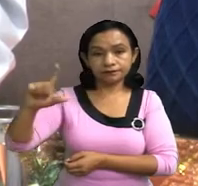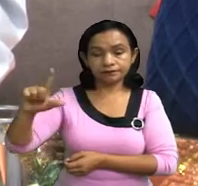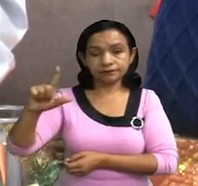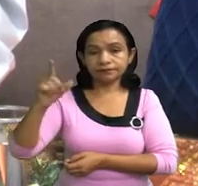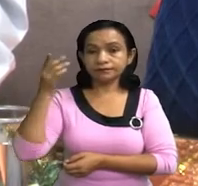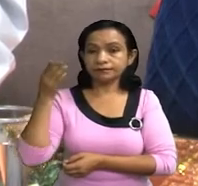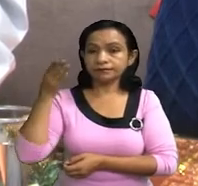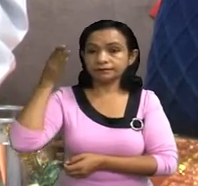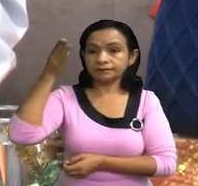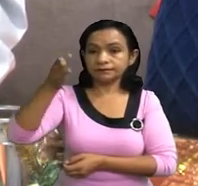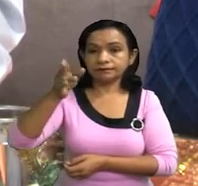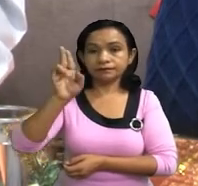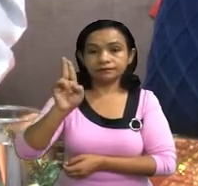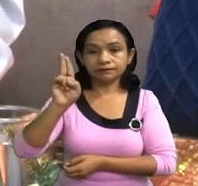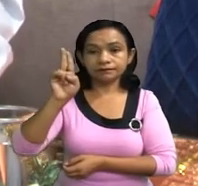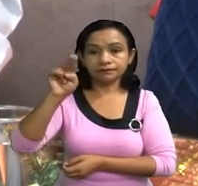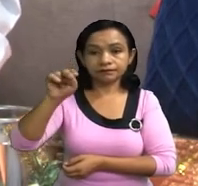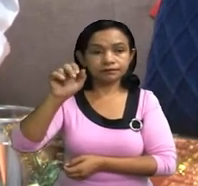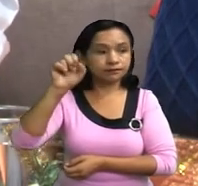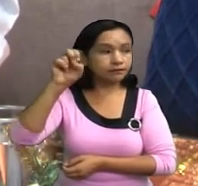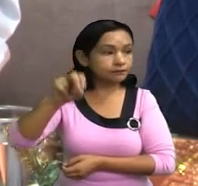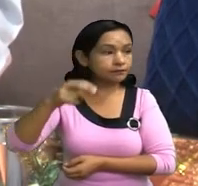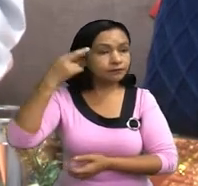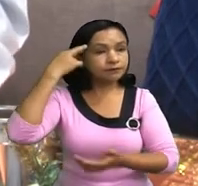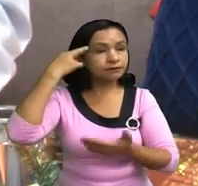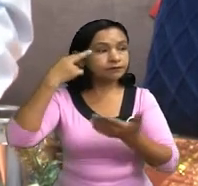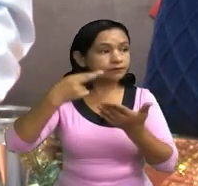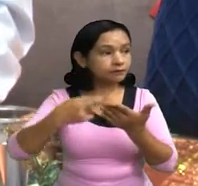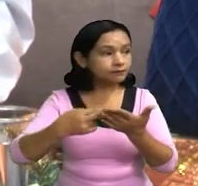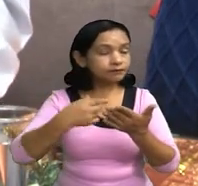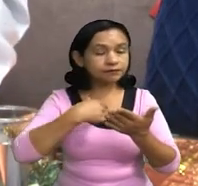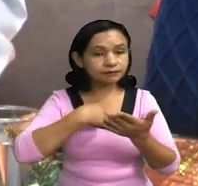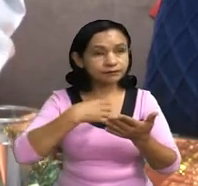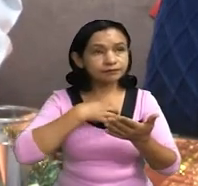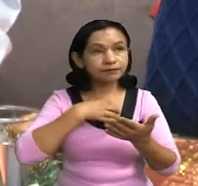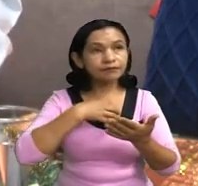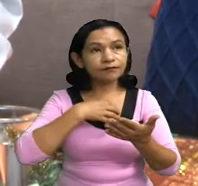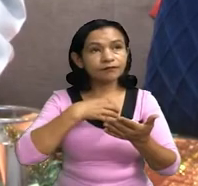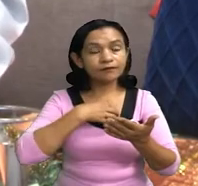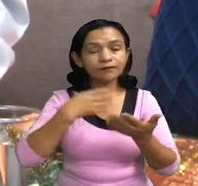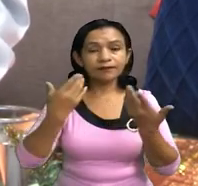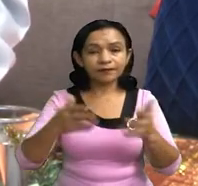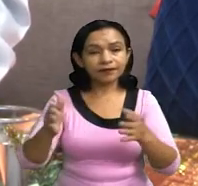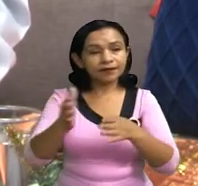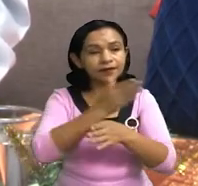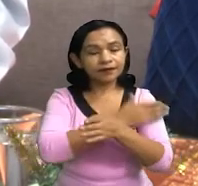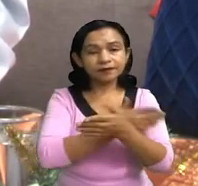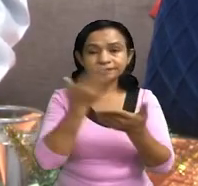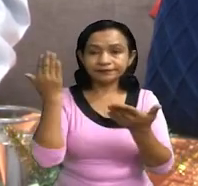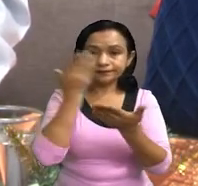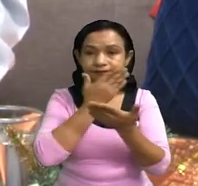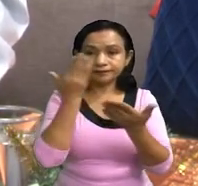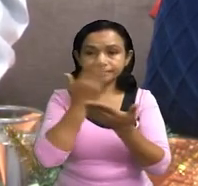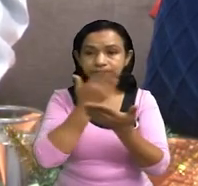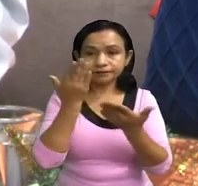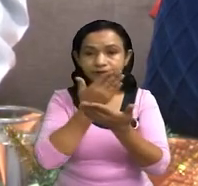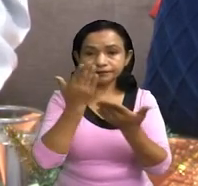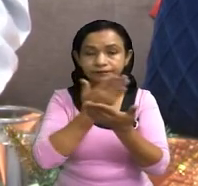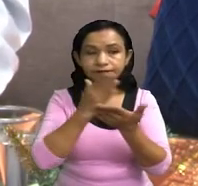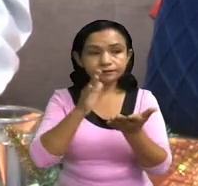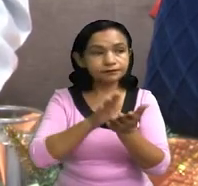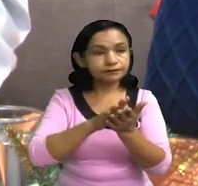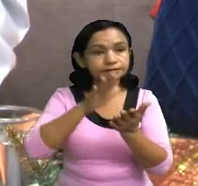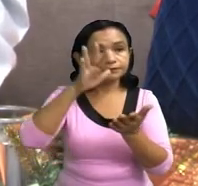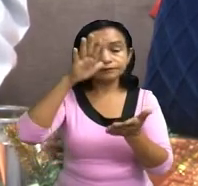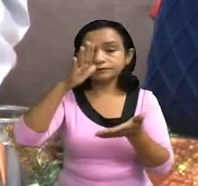Nacional Autónoma de Nicaragua, donde me recordé por mi paso por esa universidad de gloria del